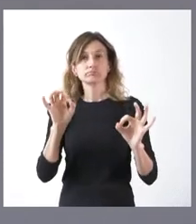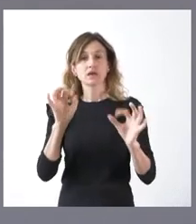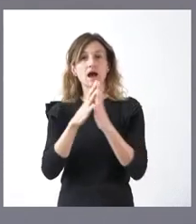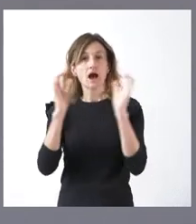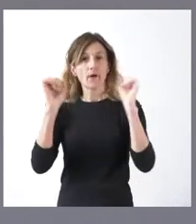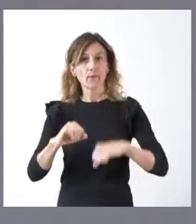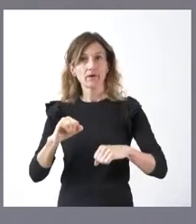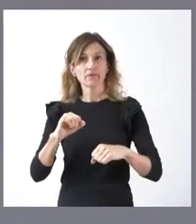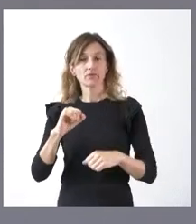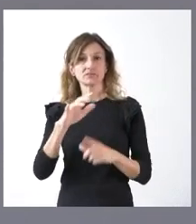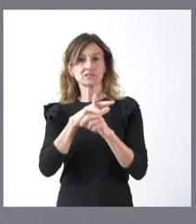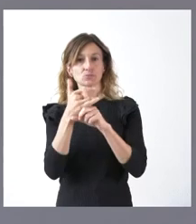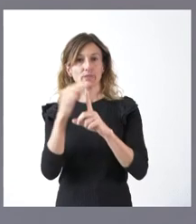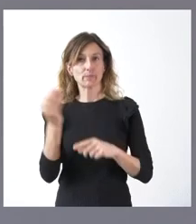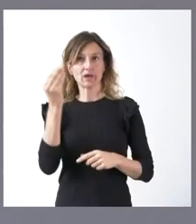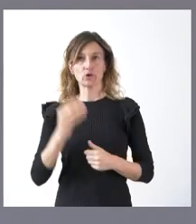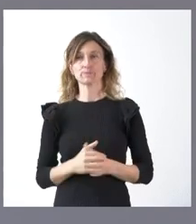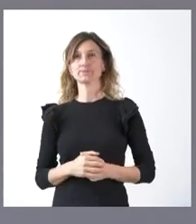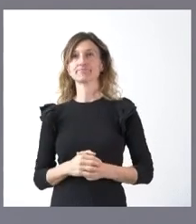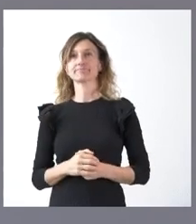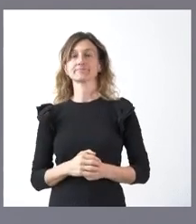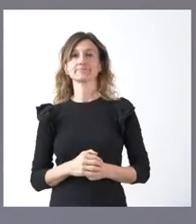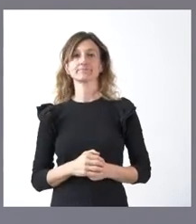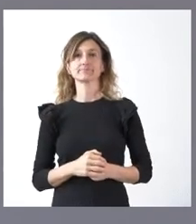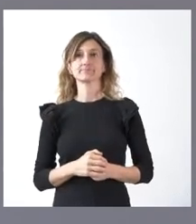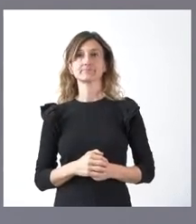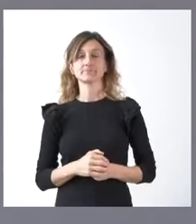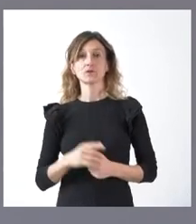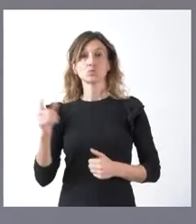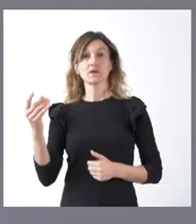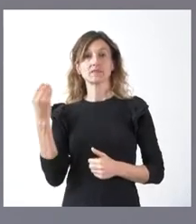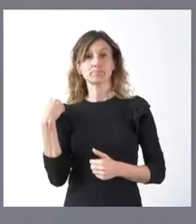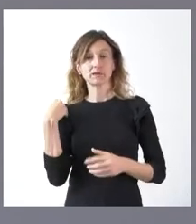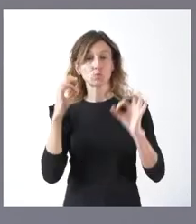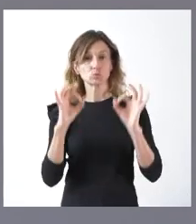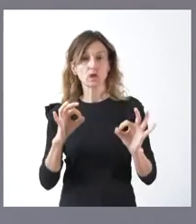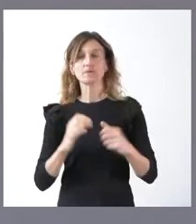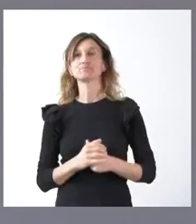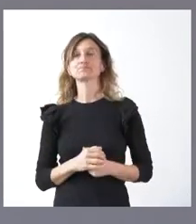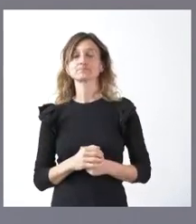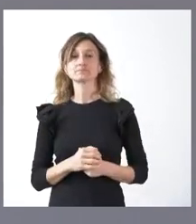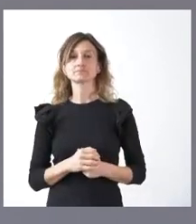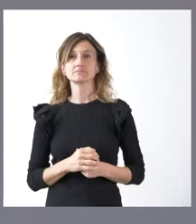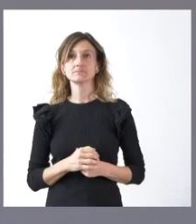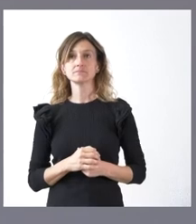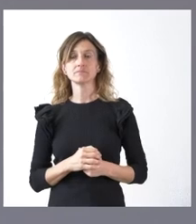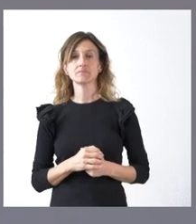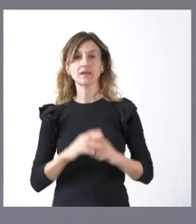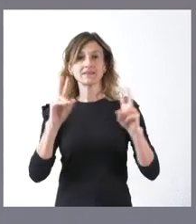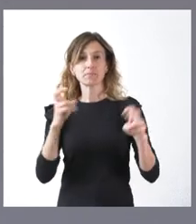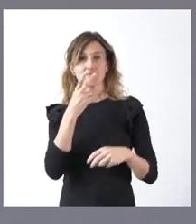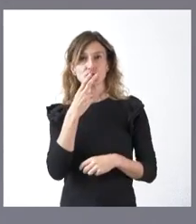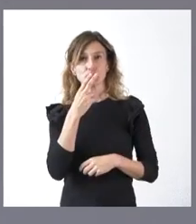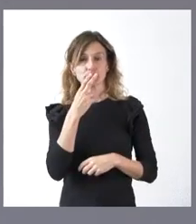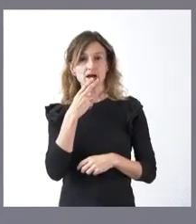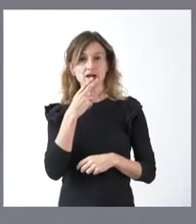acordadas en las mejores circunstancias posibles me planteo usted es el tema de de fumar si